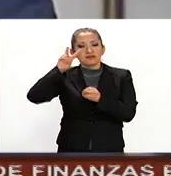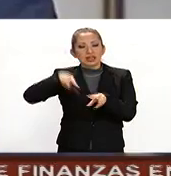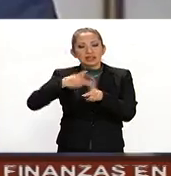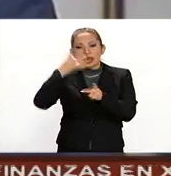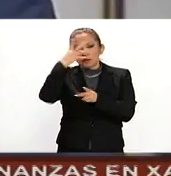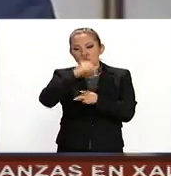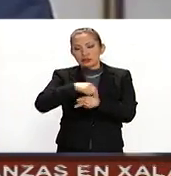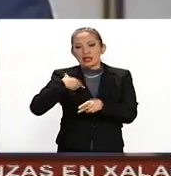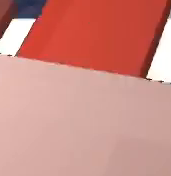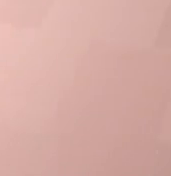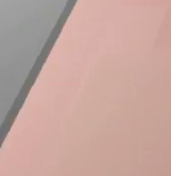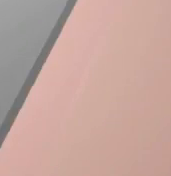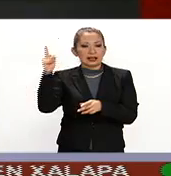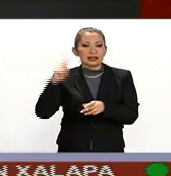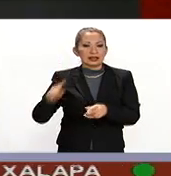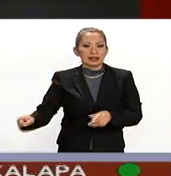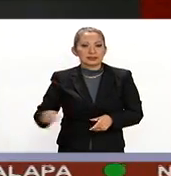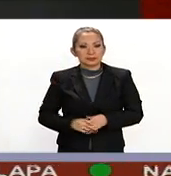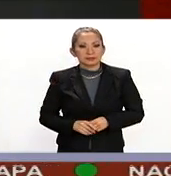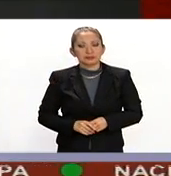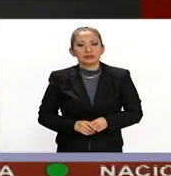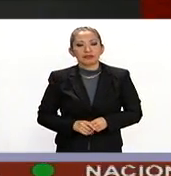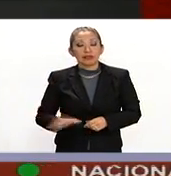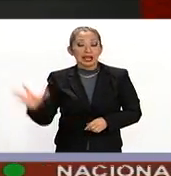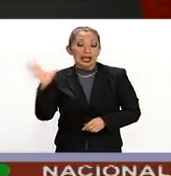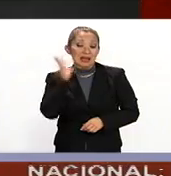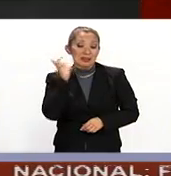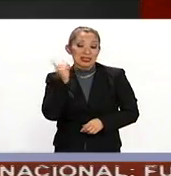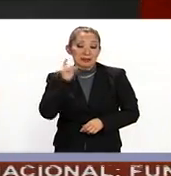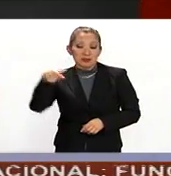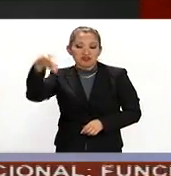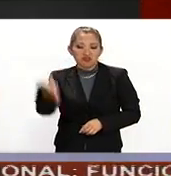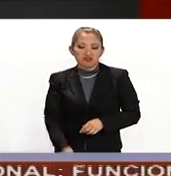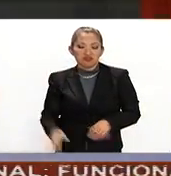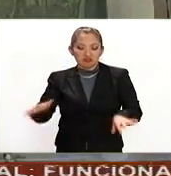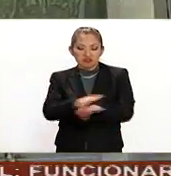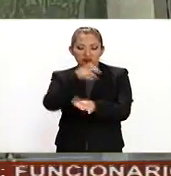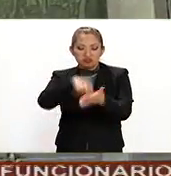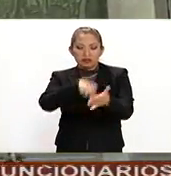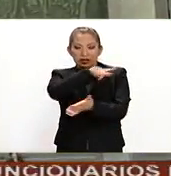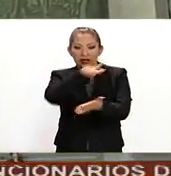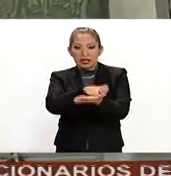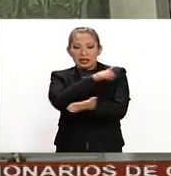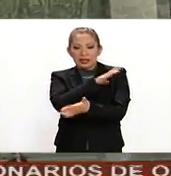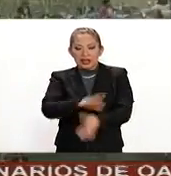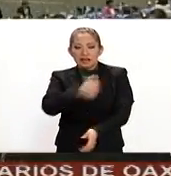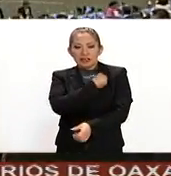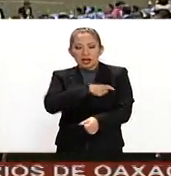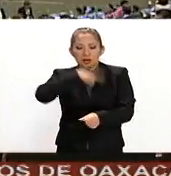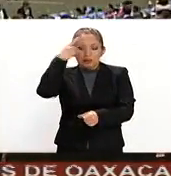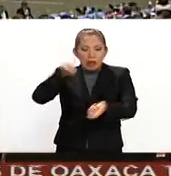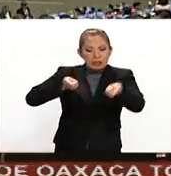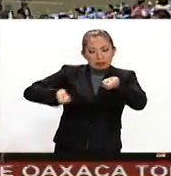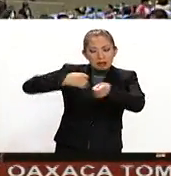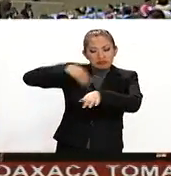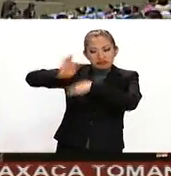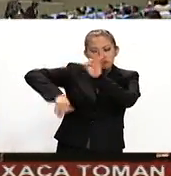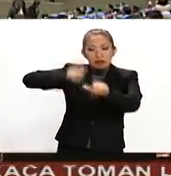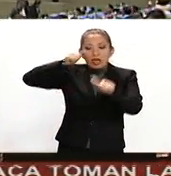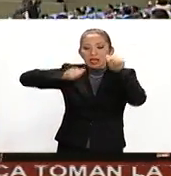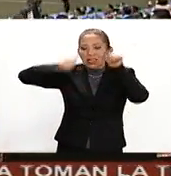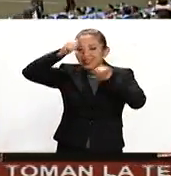y Zacatecas. La Cámara de Diputados aprobó reformas a la Ley General de Salud para regular la práctica de